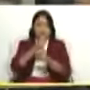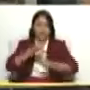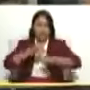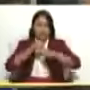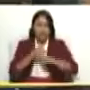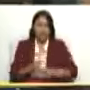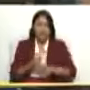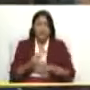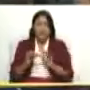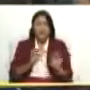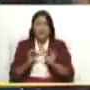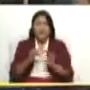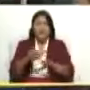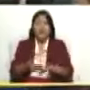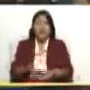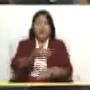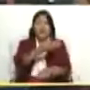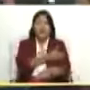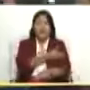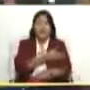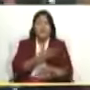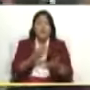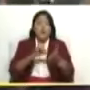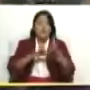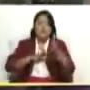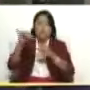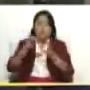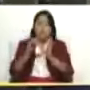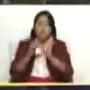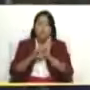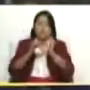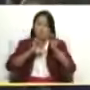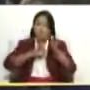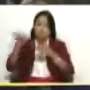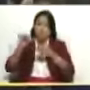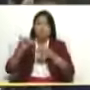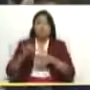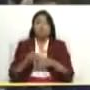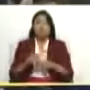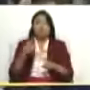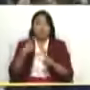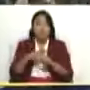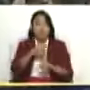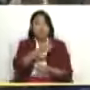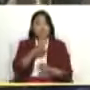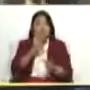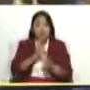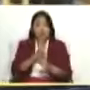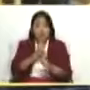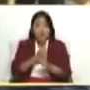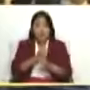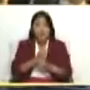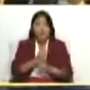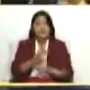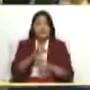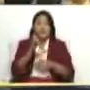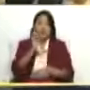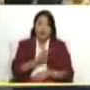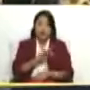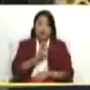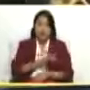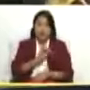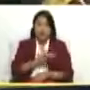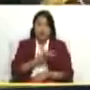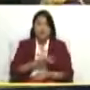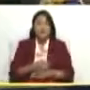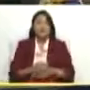se prepararon incluso para romper algunos récords y que esta justa deportiva realizada en el sur del continente hay